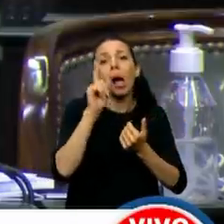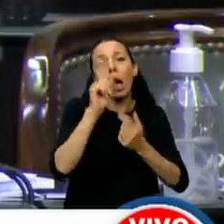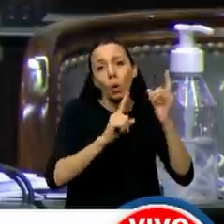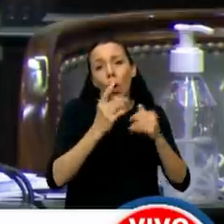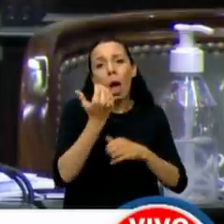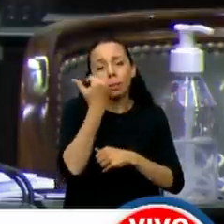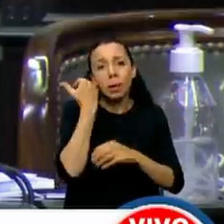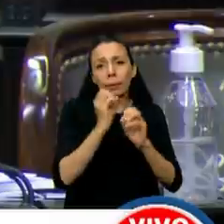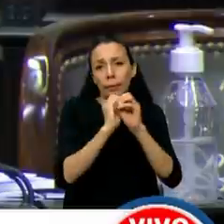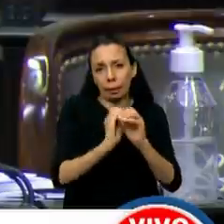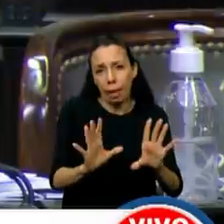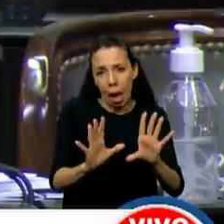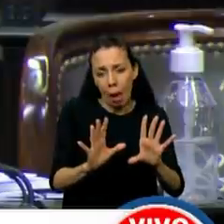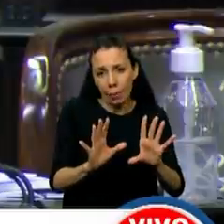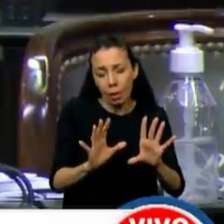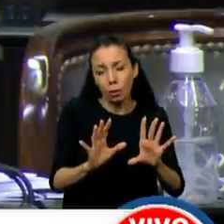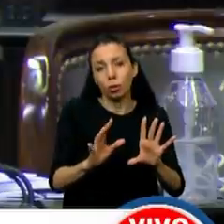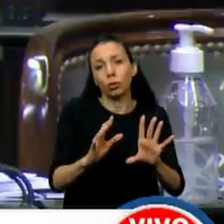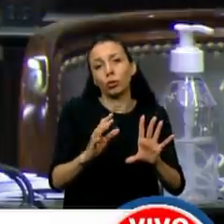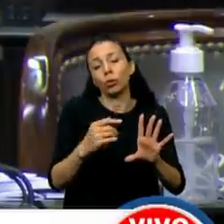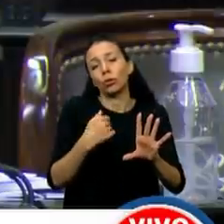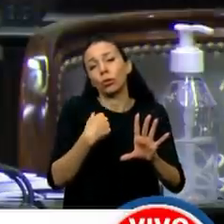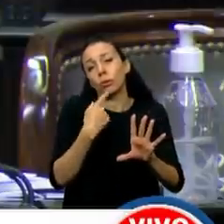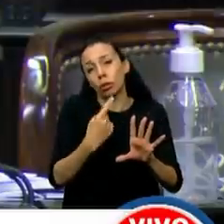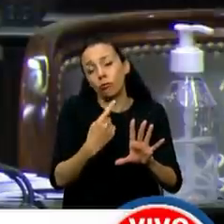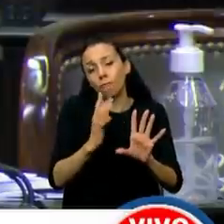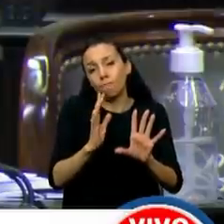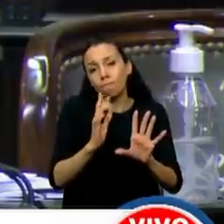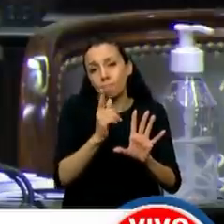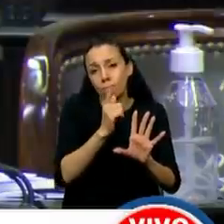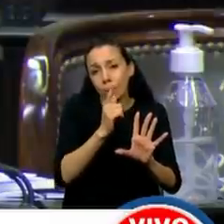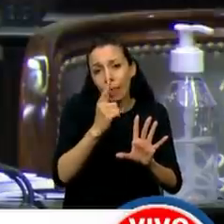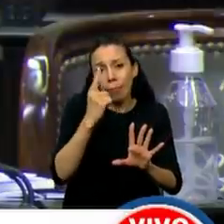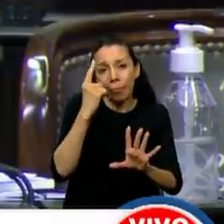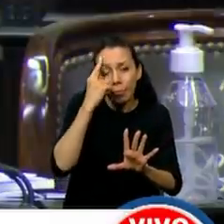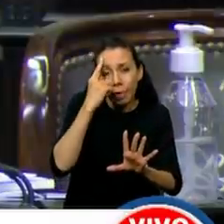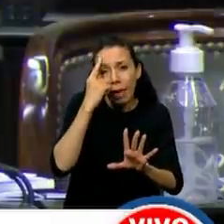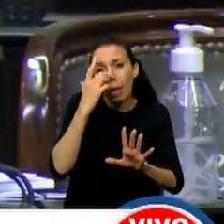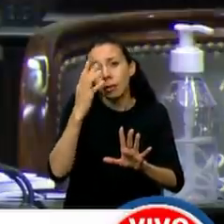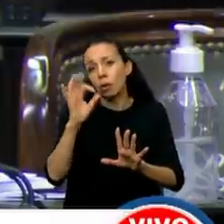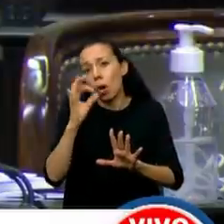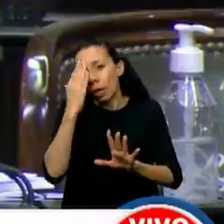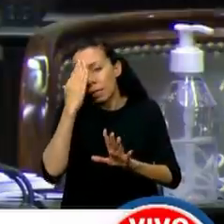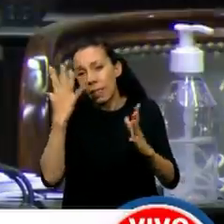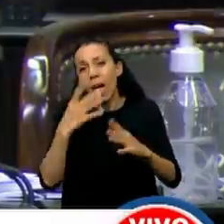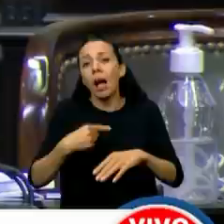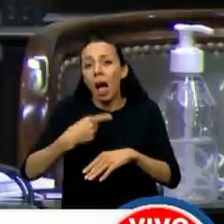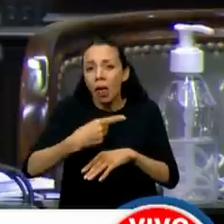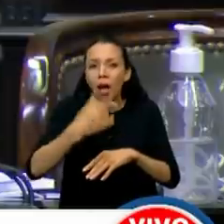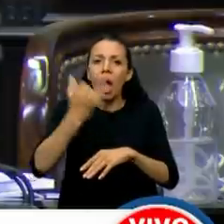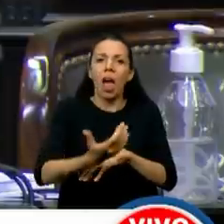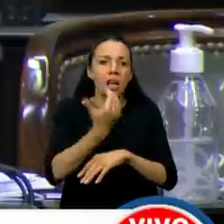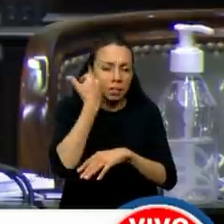ocurren y yo diría que casi con la regularidad regularidad de 10 ó 15 días tenemos un accidente importante